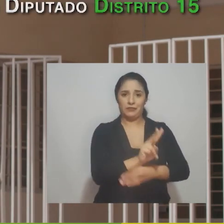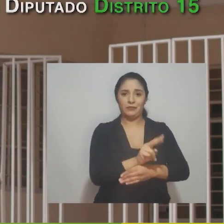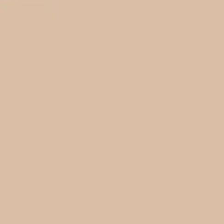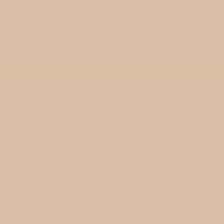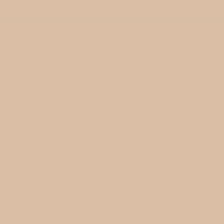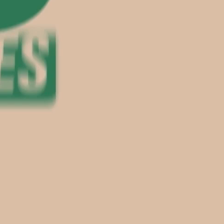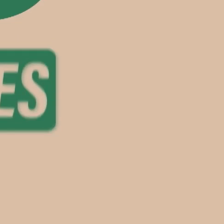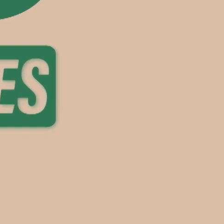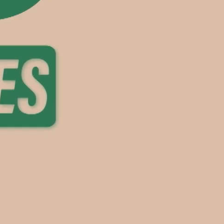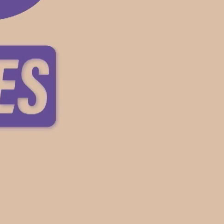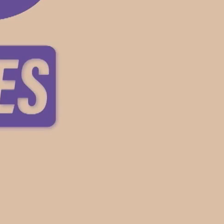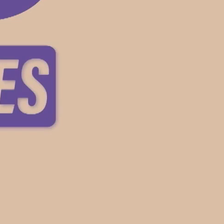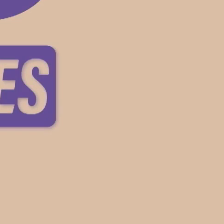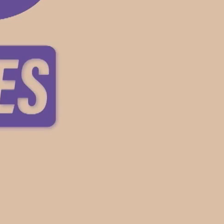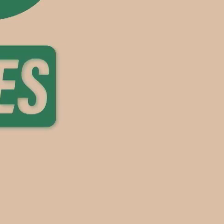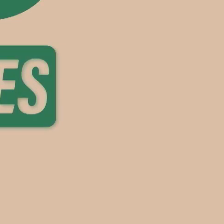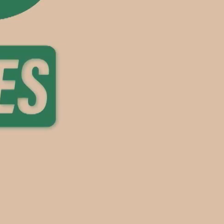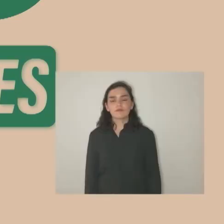de maestro.